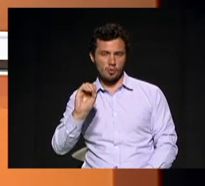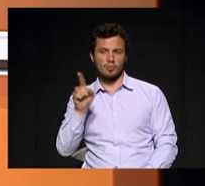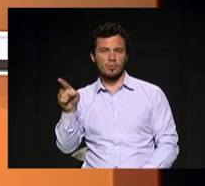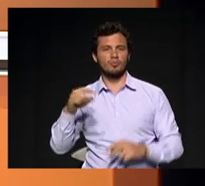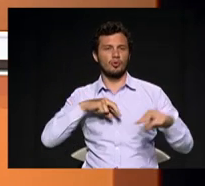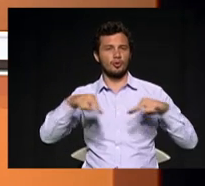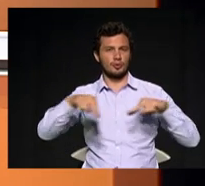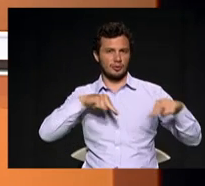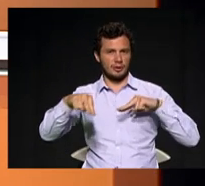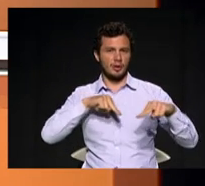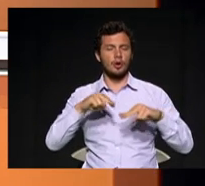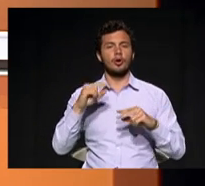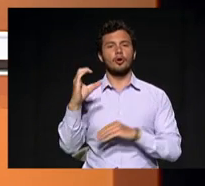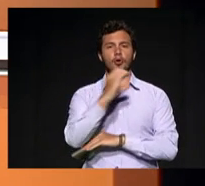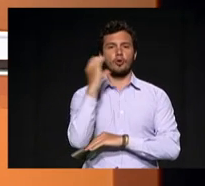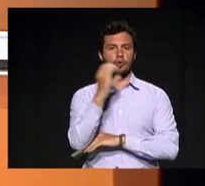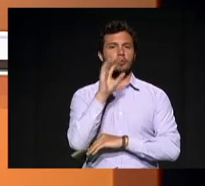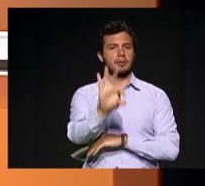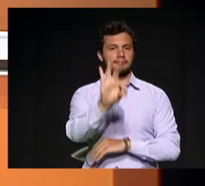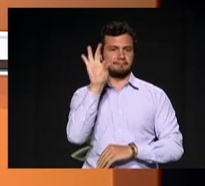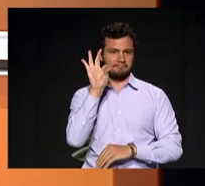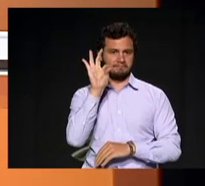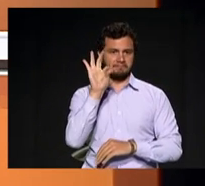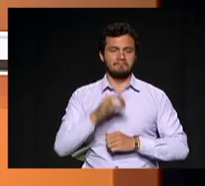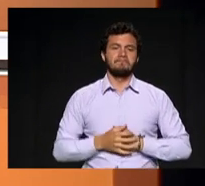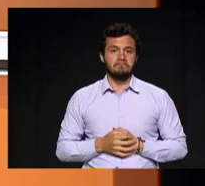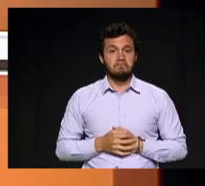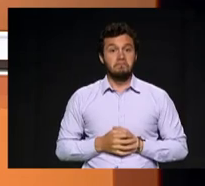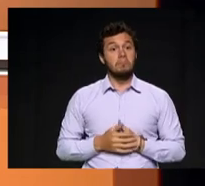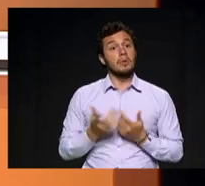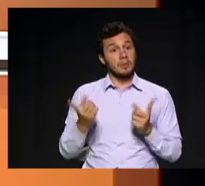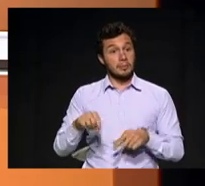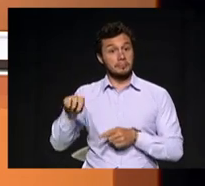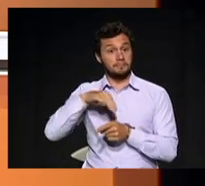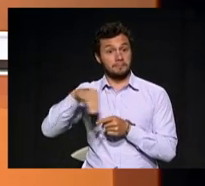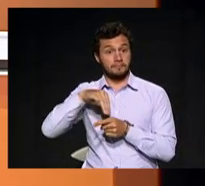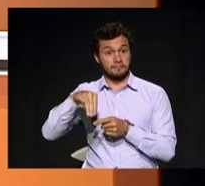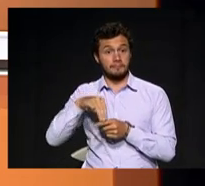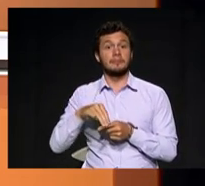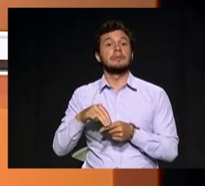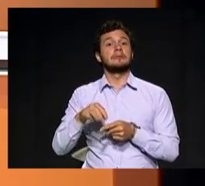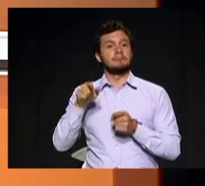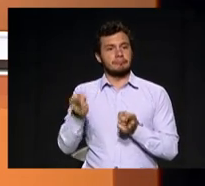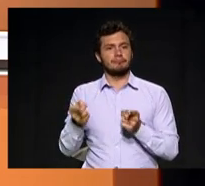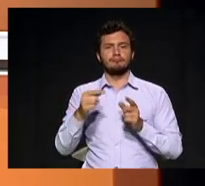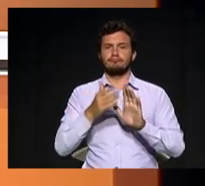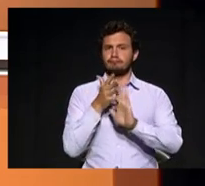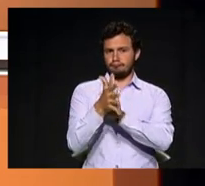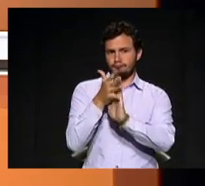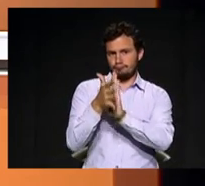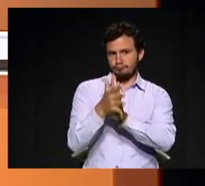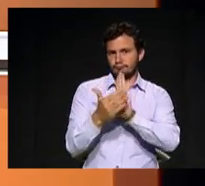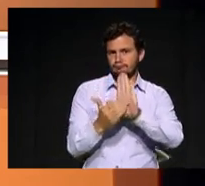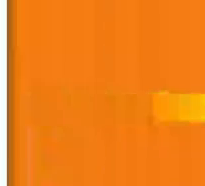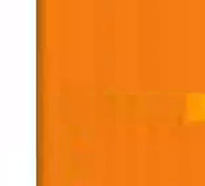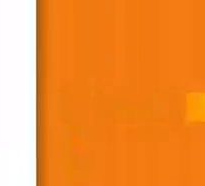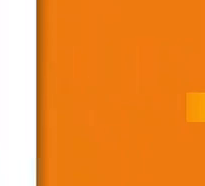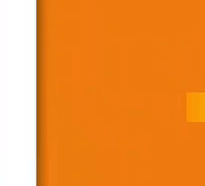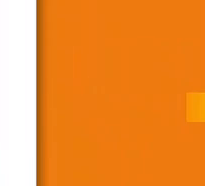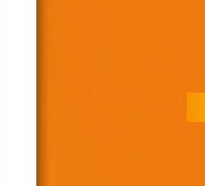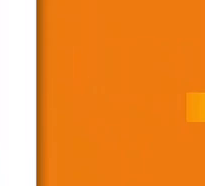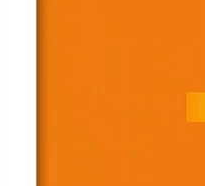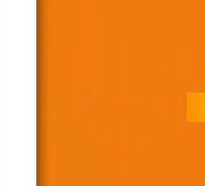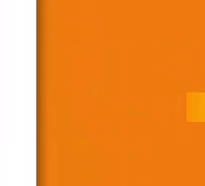telemedellín emitió un comunicado frente a esta situación el cual leeremos a continuación telemedellín se